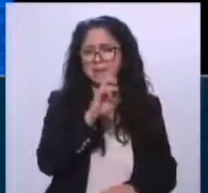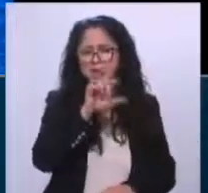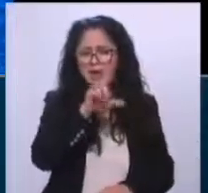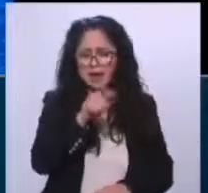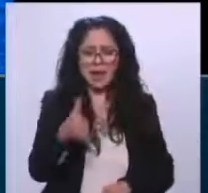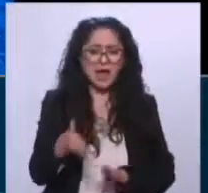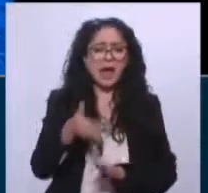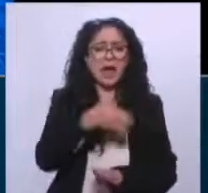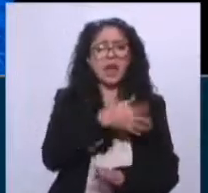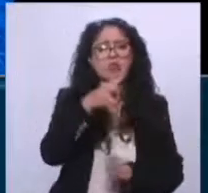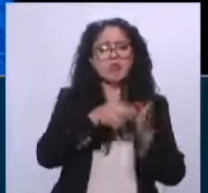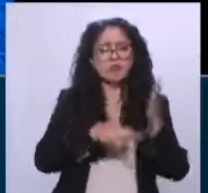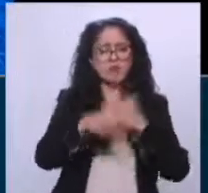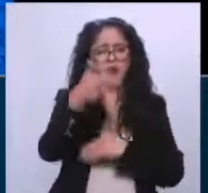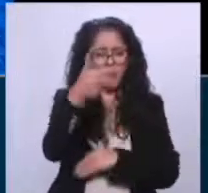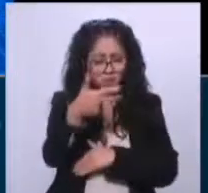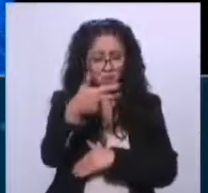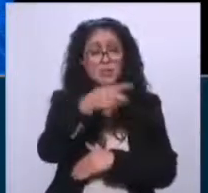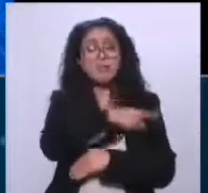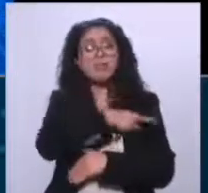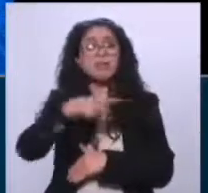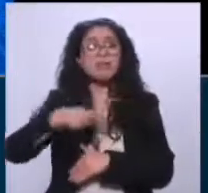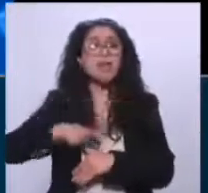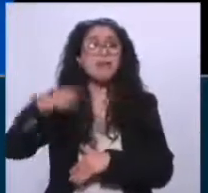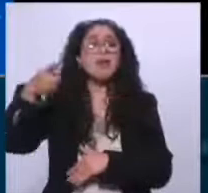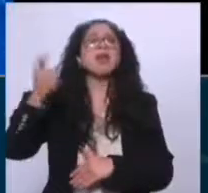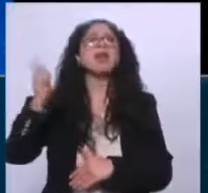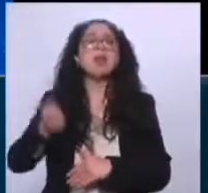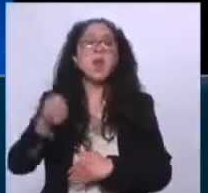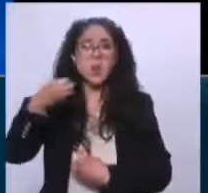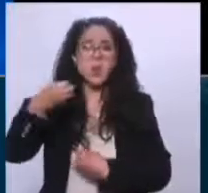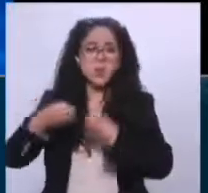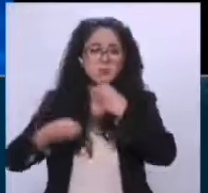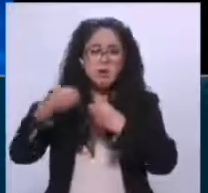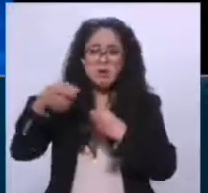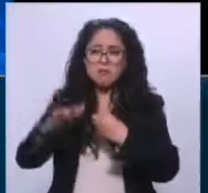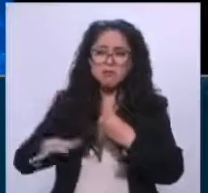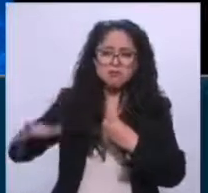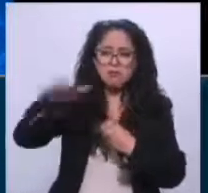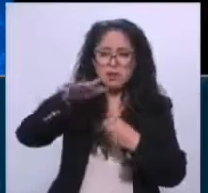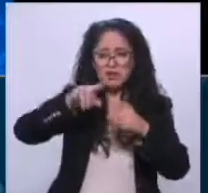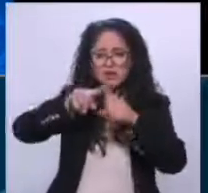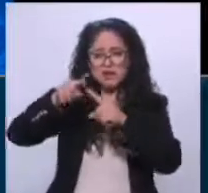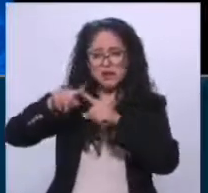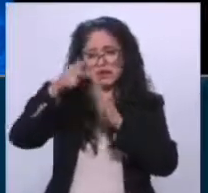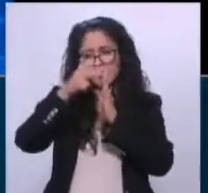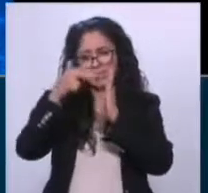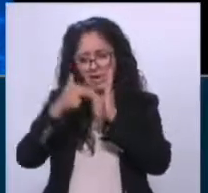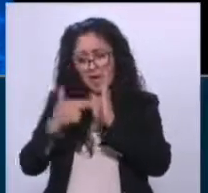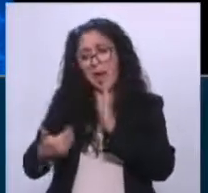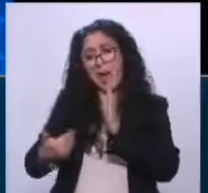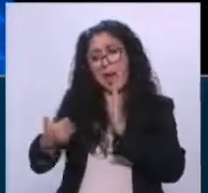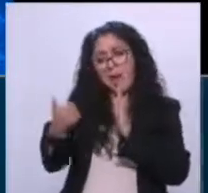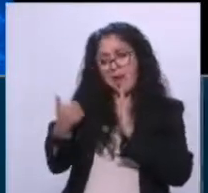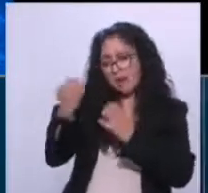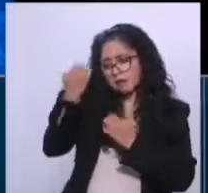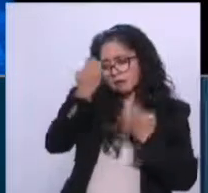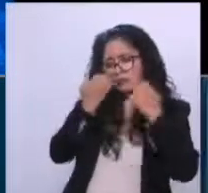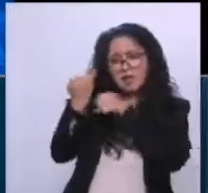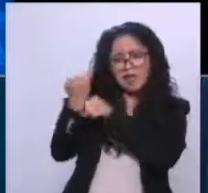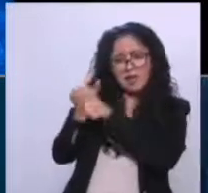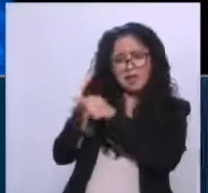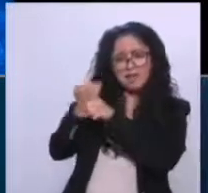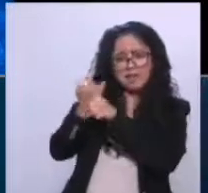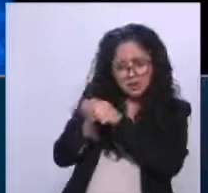2008. Por lo tanto, debe ser juzgado bajo esas reglas y se iniciaron las averiguaciones previas, que aquí es el cambio de conceptos. Actualmente